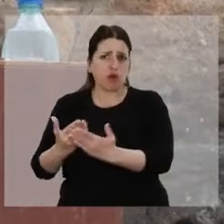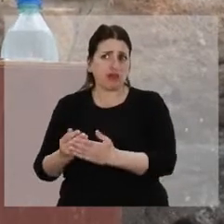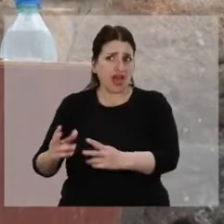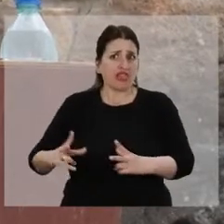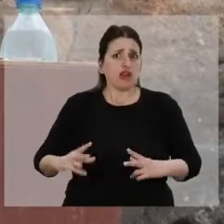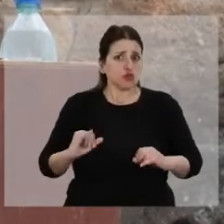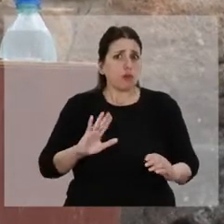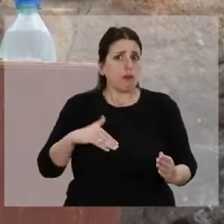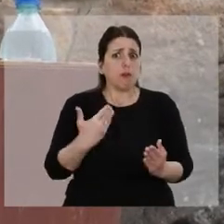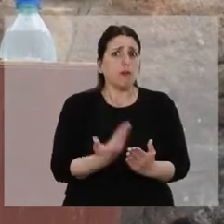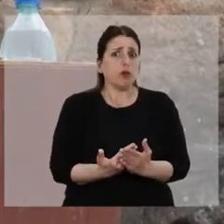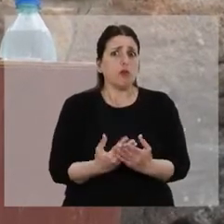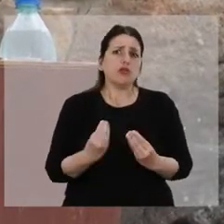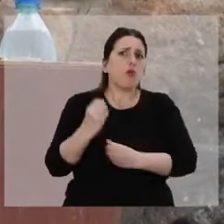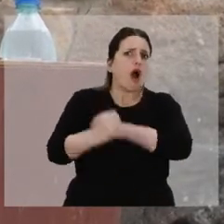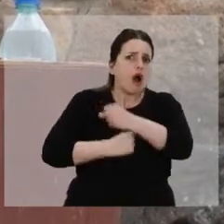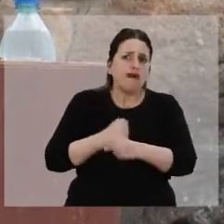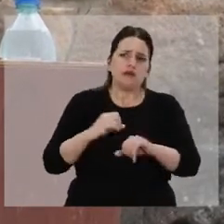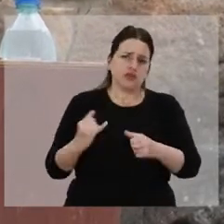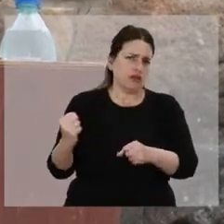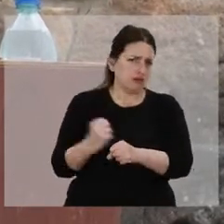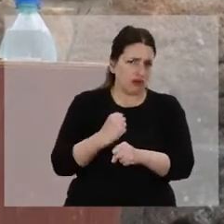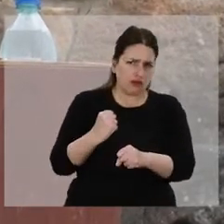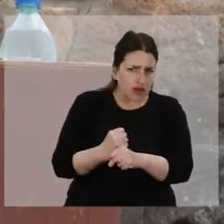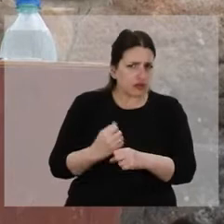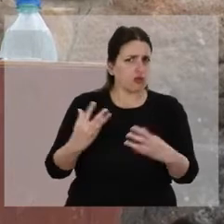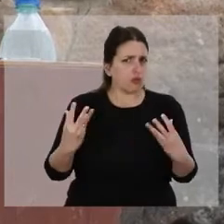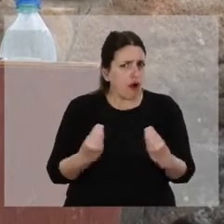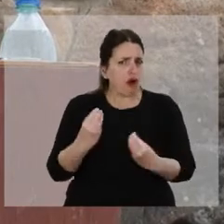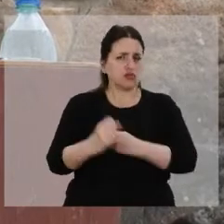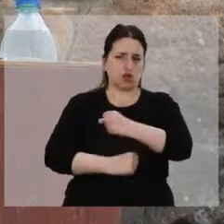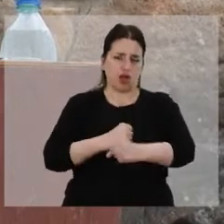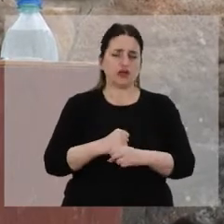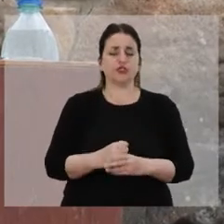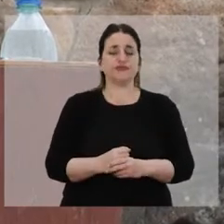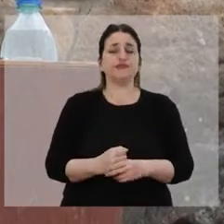Muchos de los proyectos que él menciona son proyectos que hace muchos años venimos trabajando.